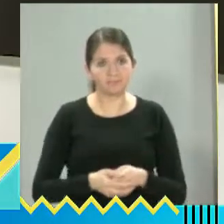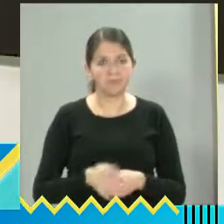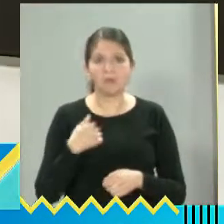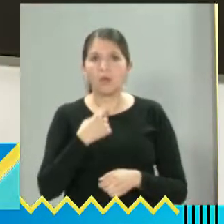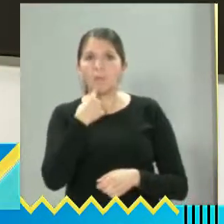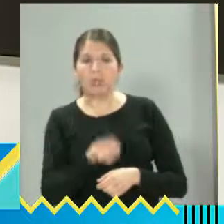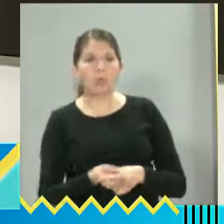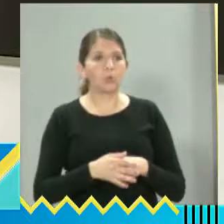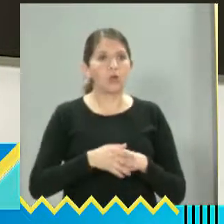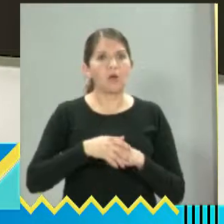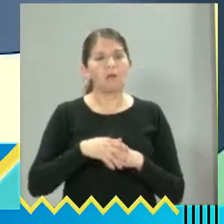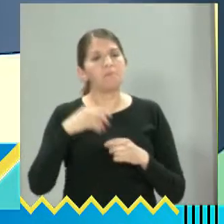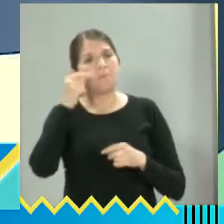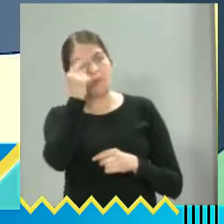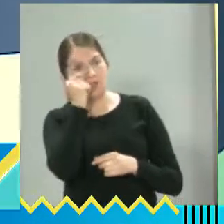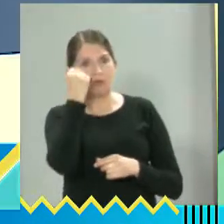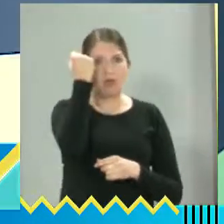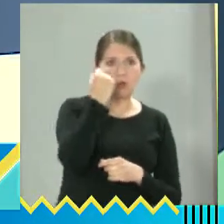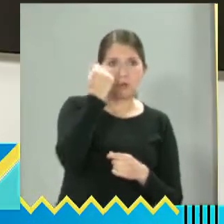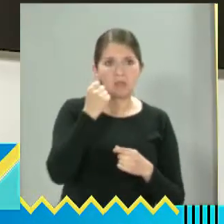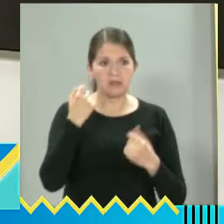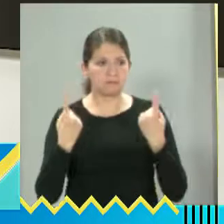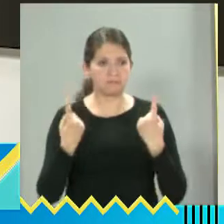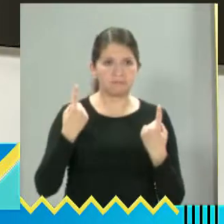quién, ¿no? En definitiva, pero desde ahí... Bueno, de hecho,